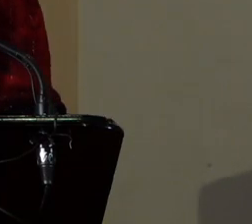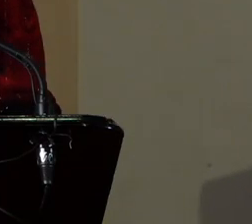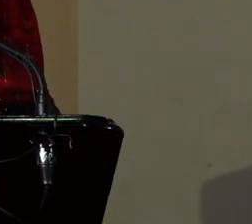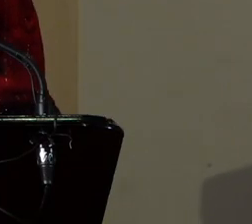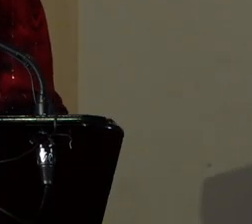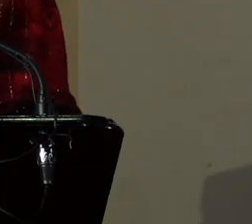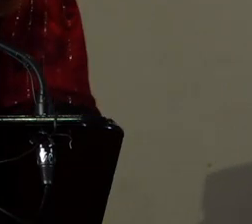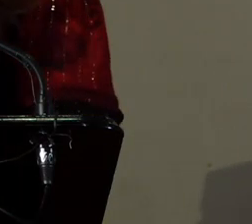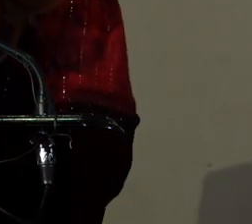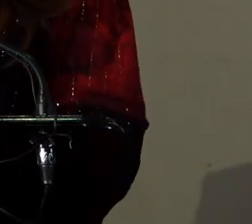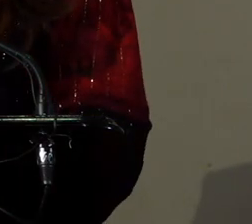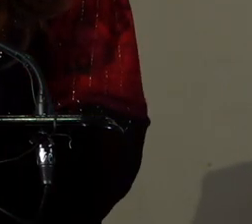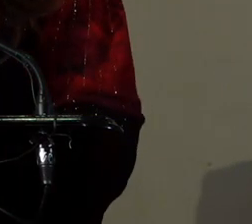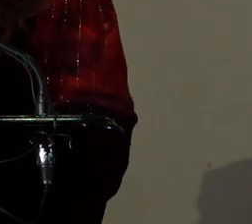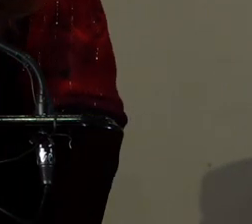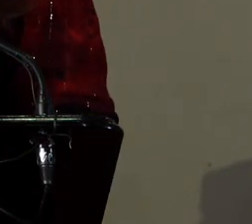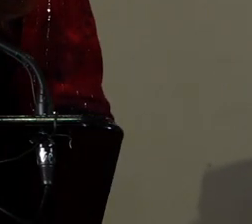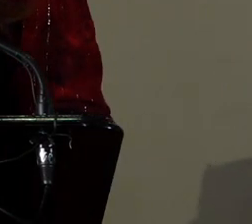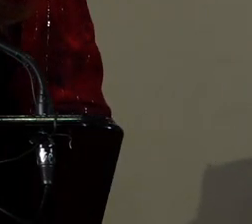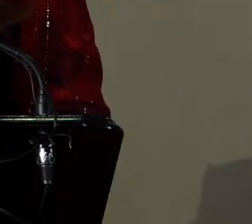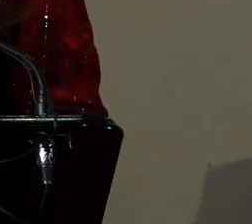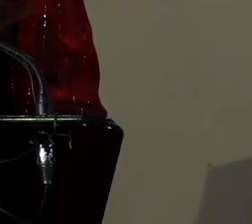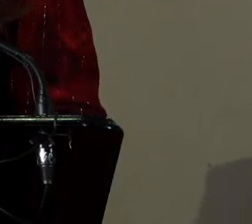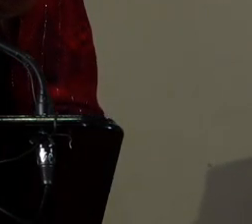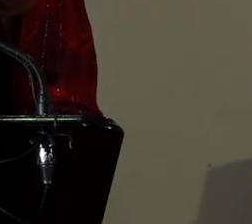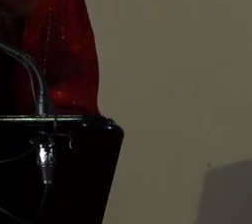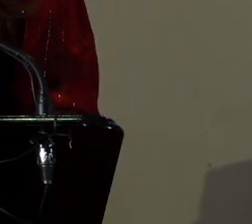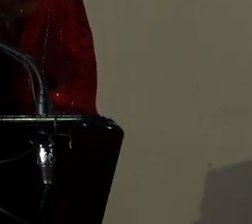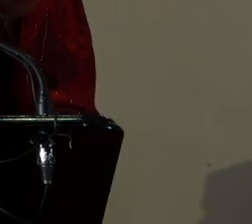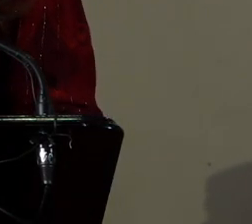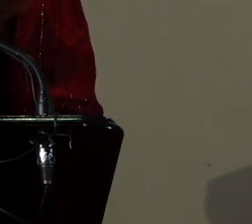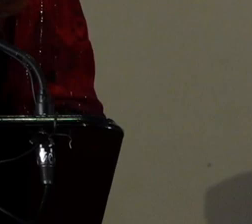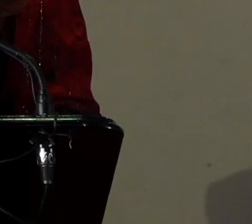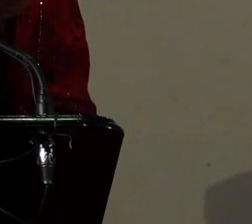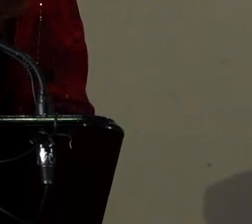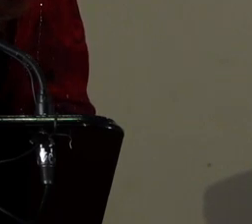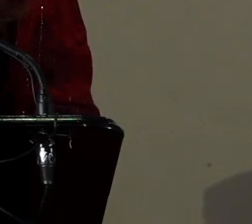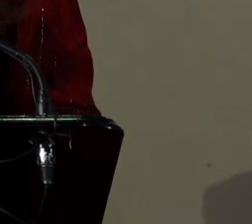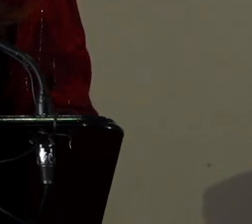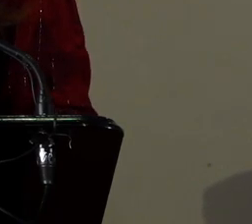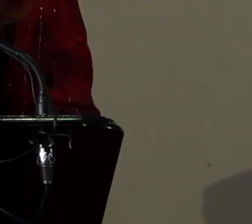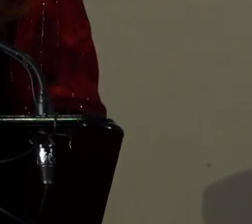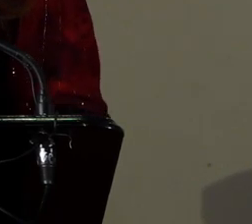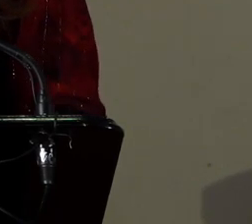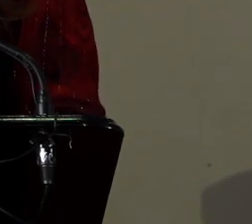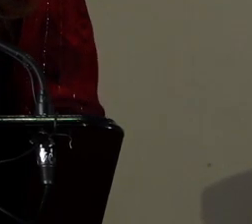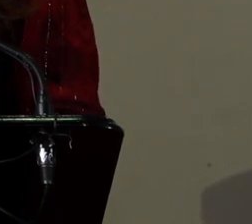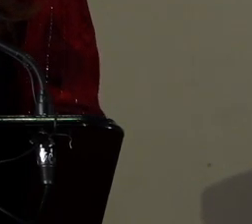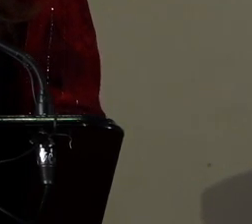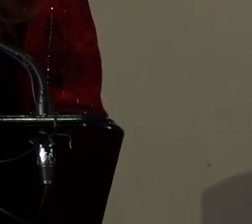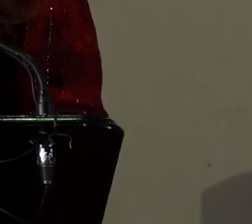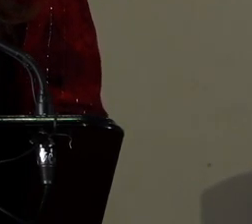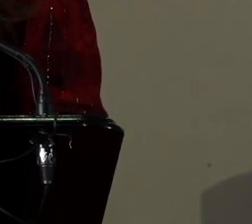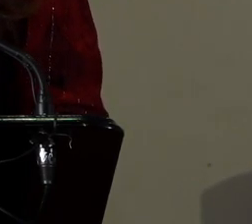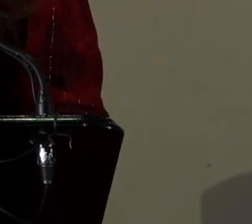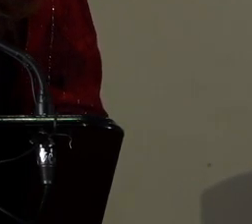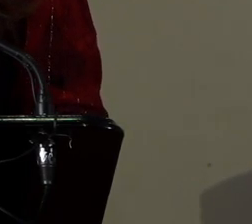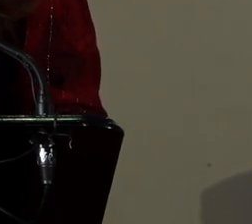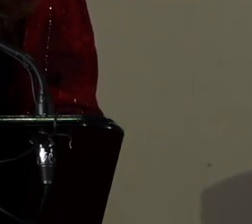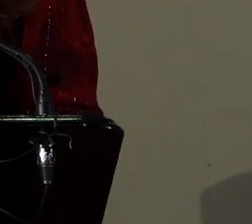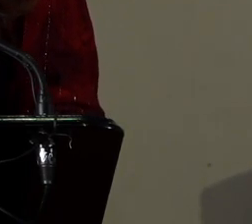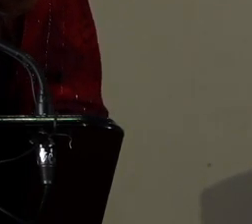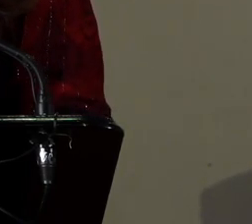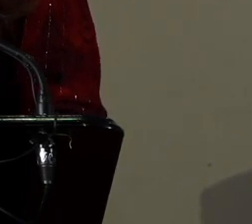Es así como hoy, en un momento crucial que vive el planeta y que vive Costa Rica, este programa Más Mujeres,